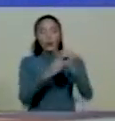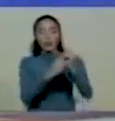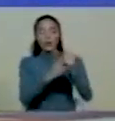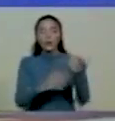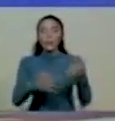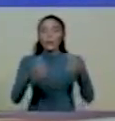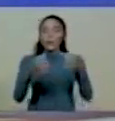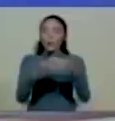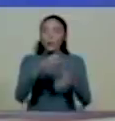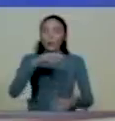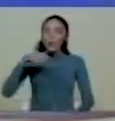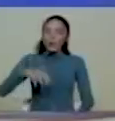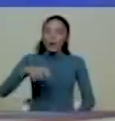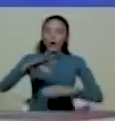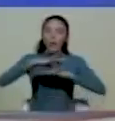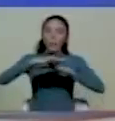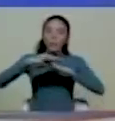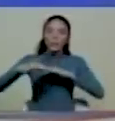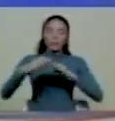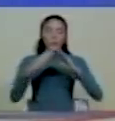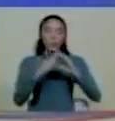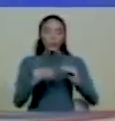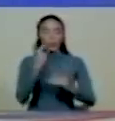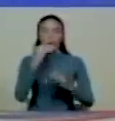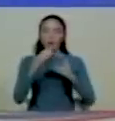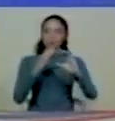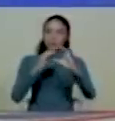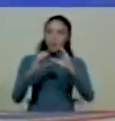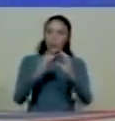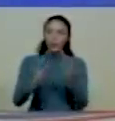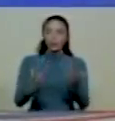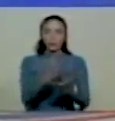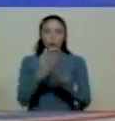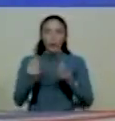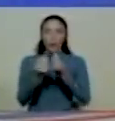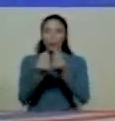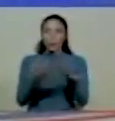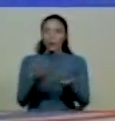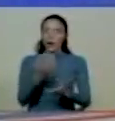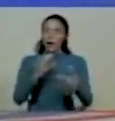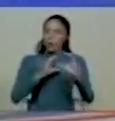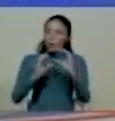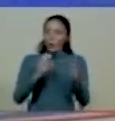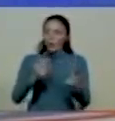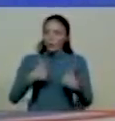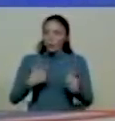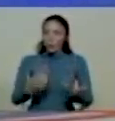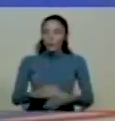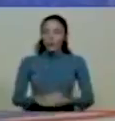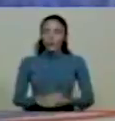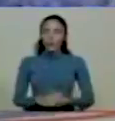por municipio, y mantener una comunicación conmigo directa, permanente.